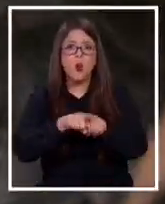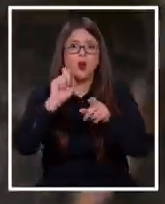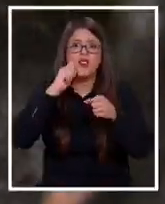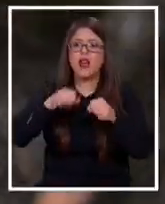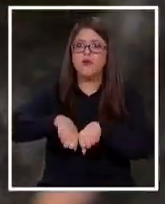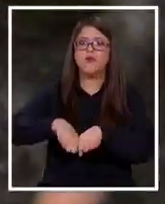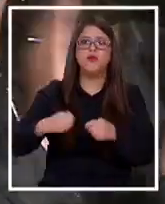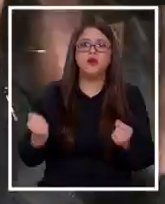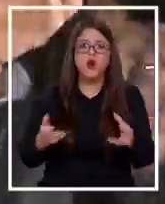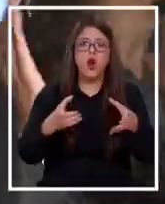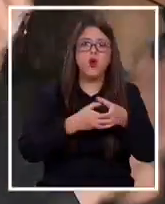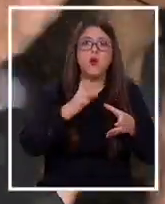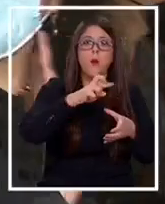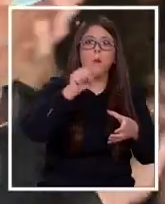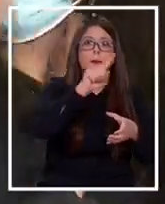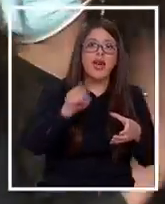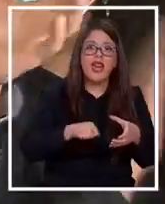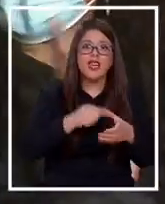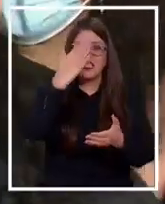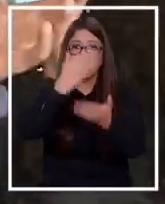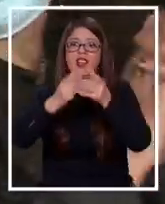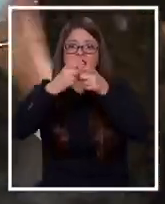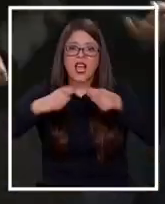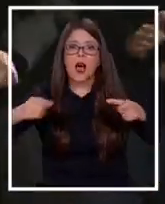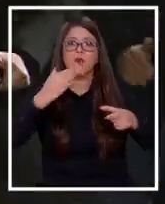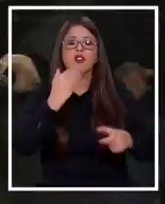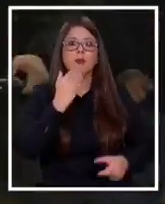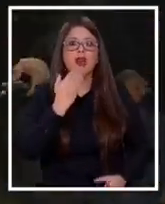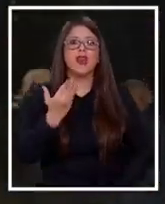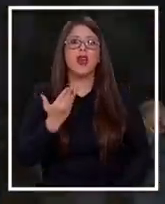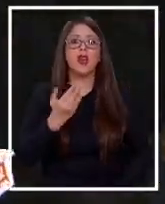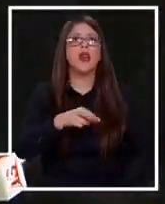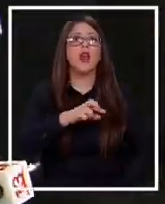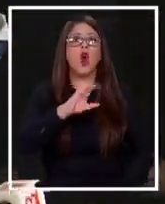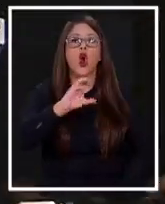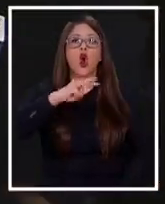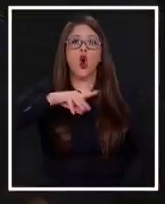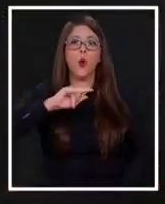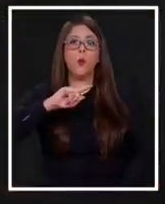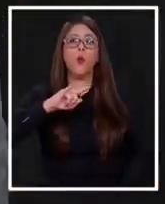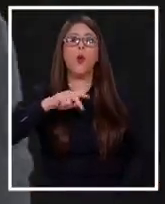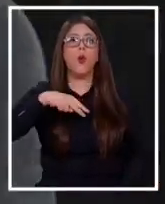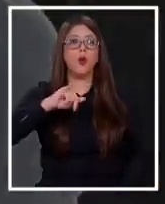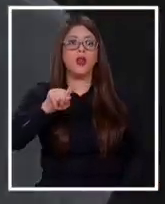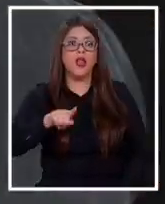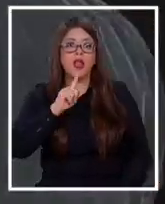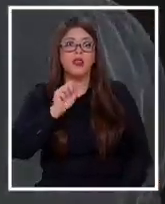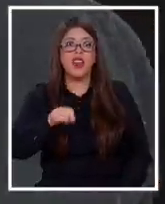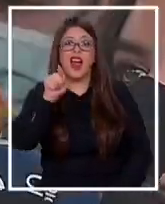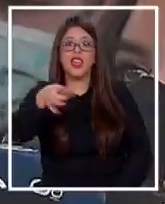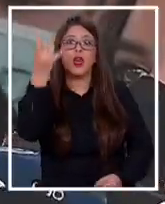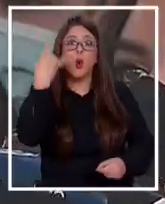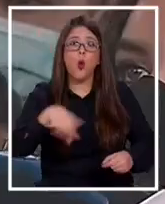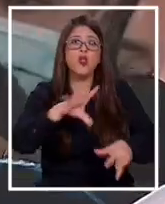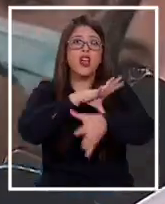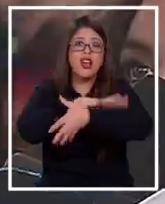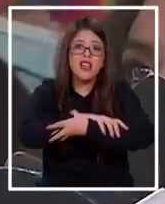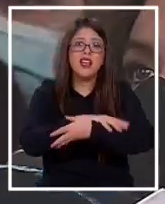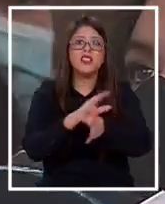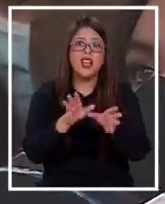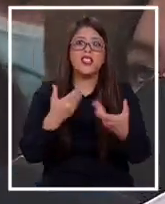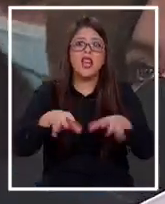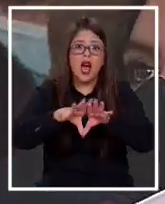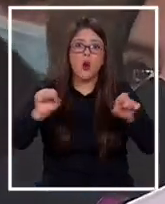Partido Socialista, el Frente Amplio y el Partido Comunista. Se ha consolidado la única alianza que al parecer